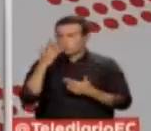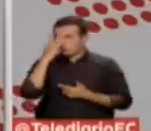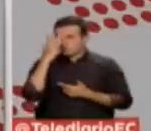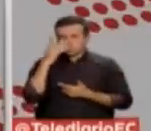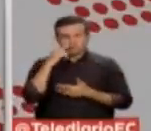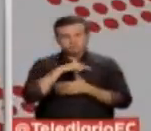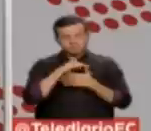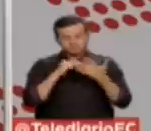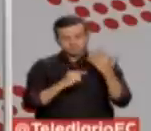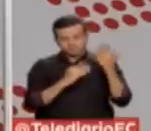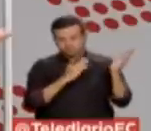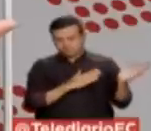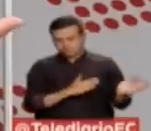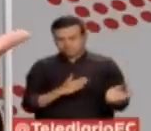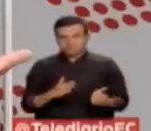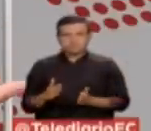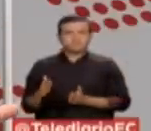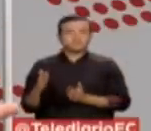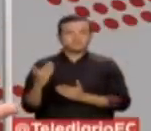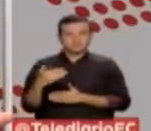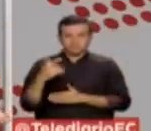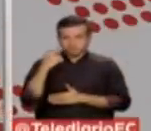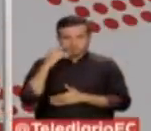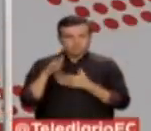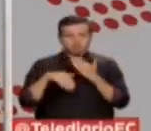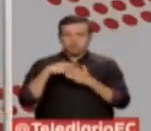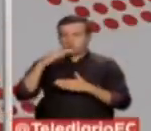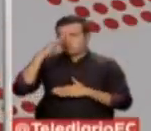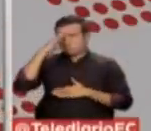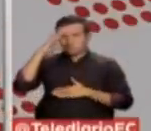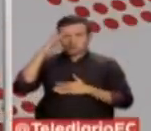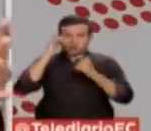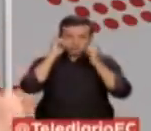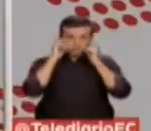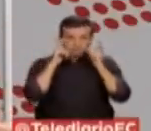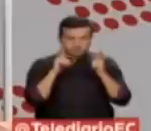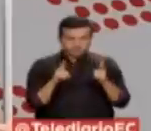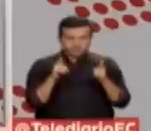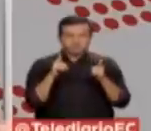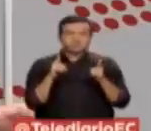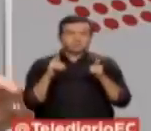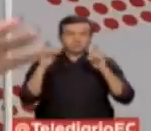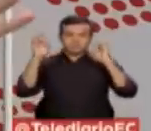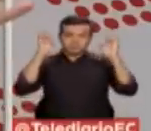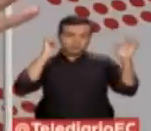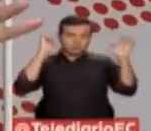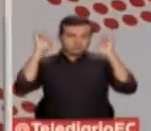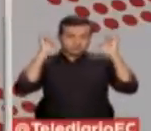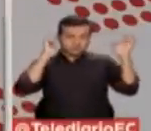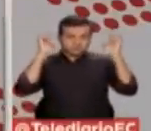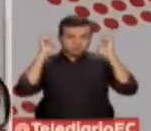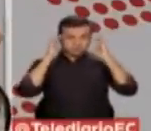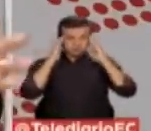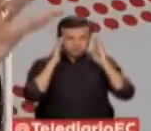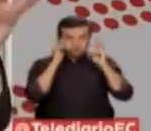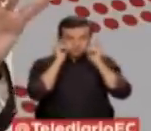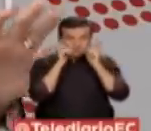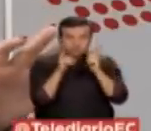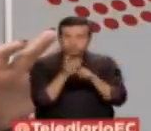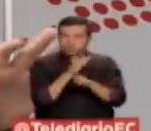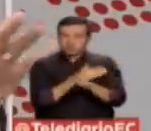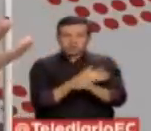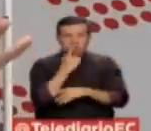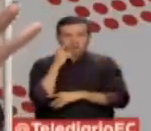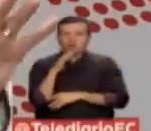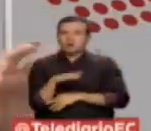primero tuvimos a eh toda la policía activada con una estrategia de predicción En